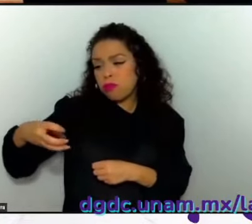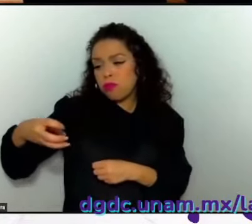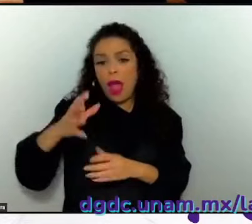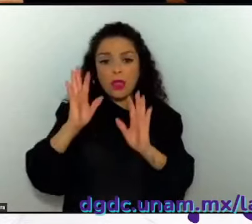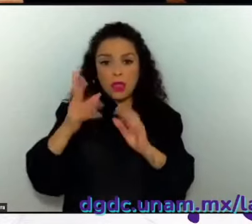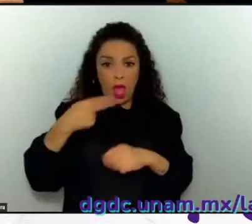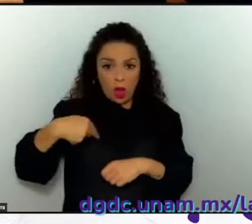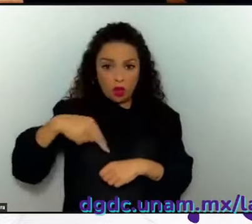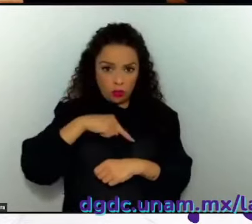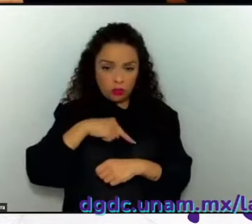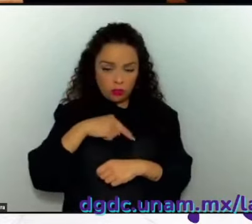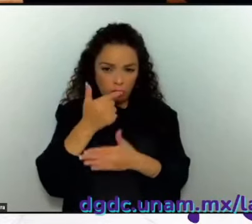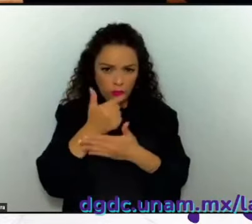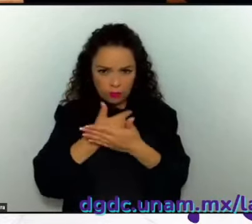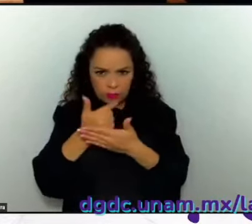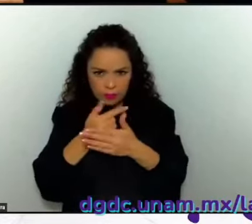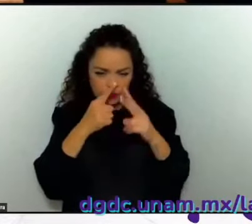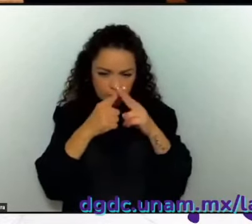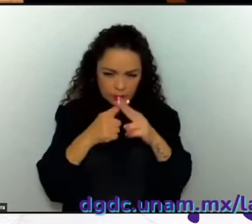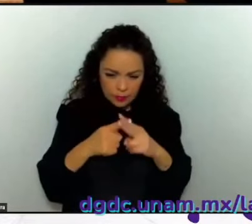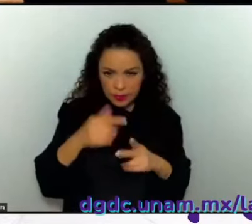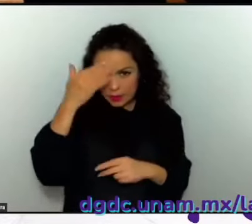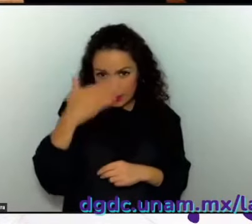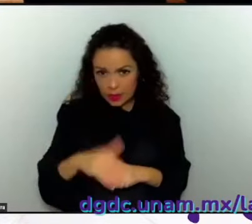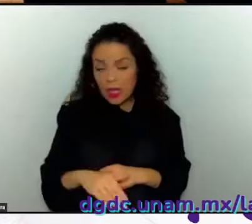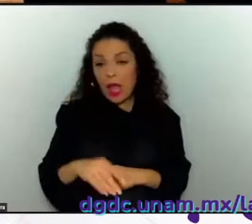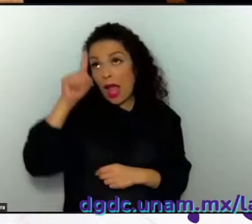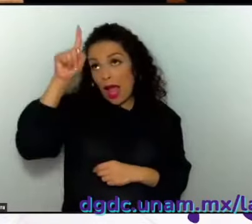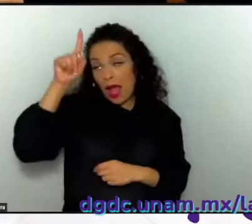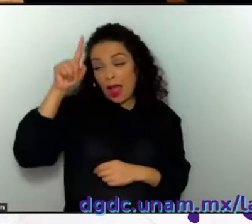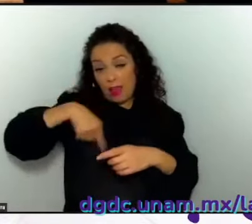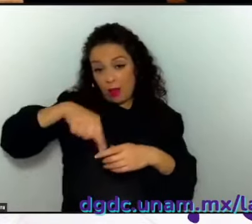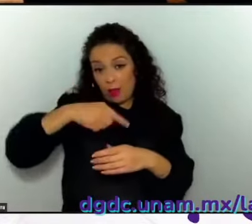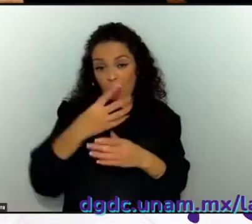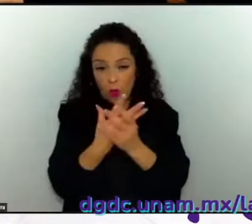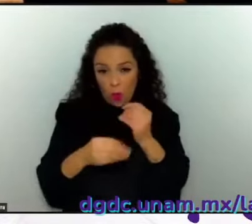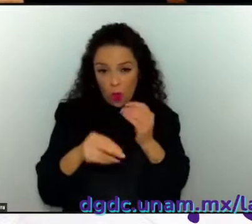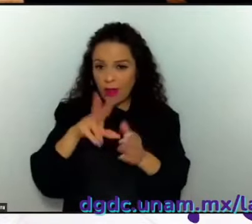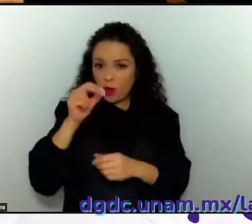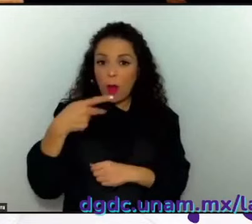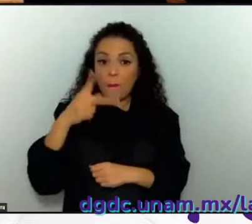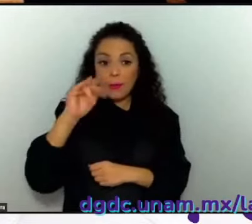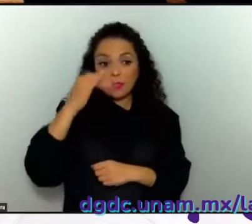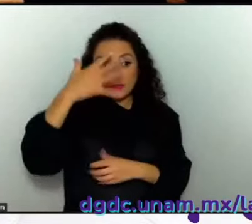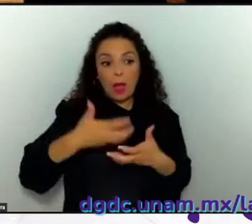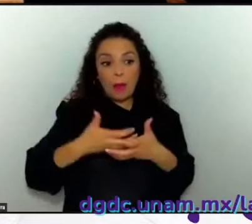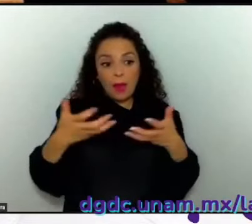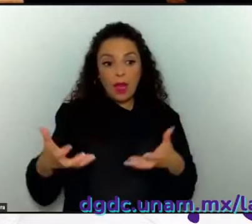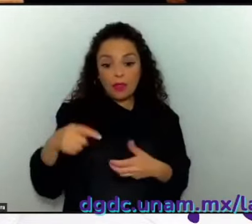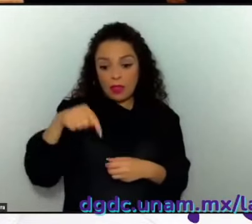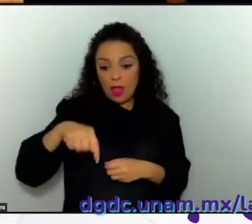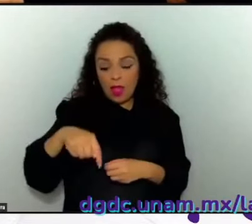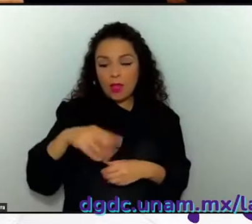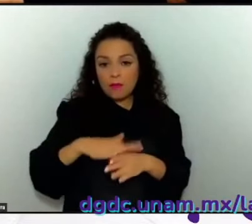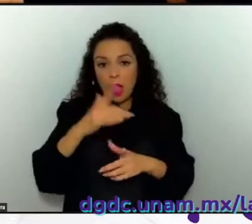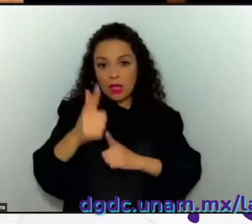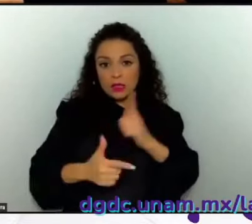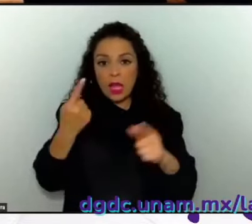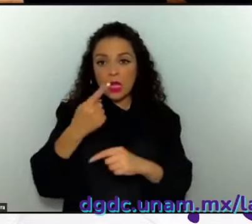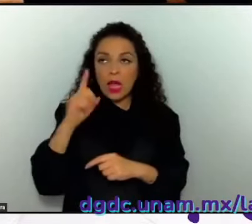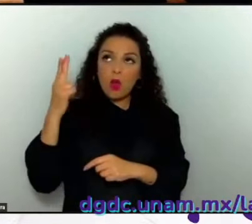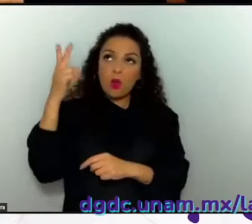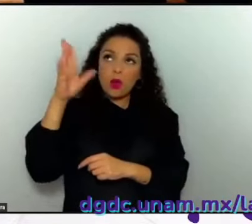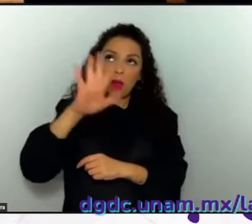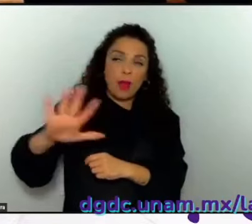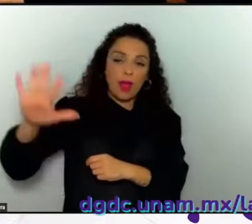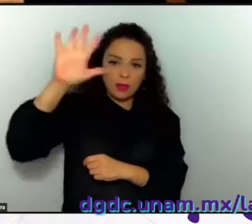sí lo hemos medido en la Tierra. Sabemos que relojes en la Tierra van más lento que relojes en el espacio. Muy poquito, pero lo hemos medido, lo medimos muy